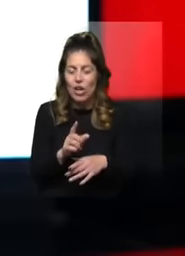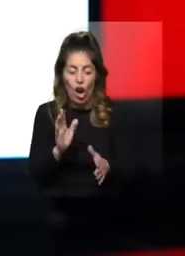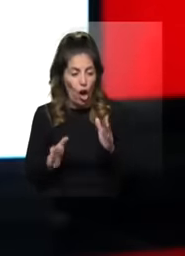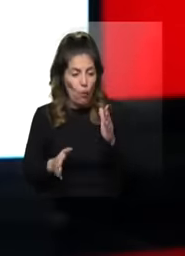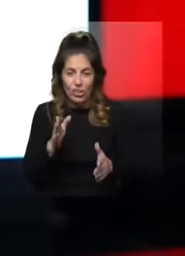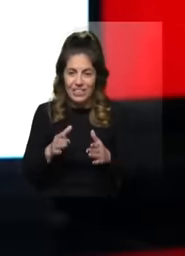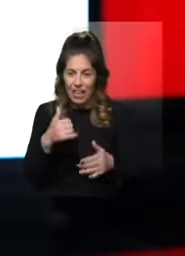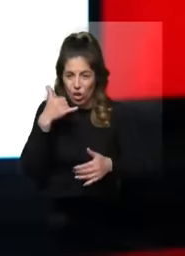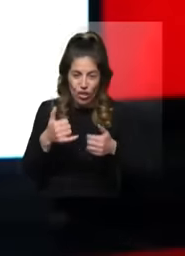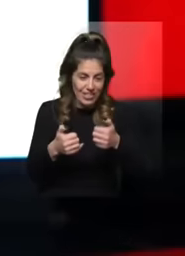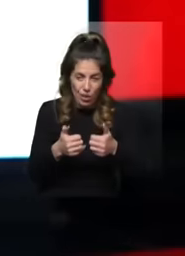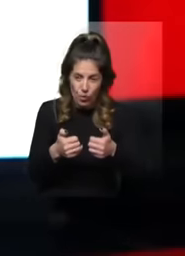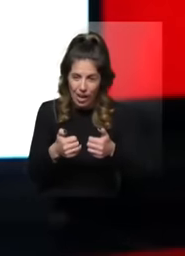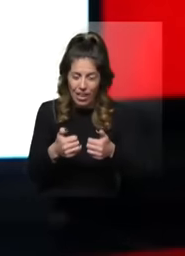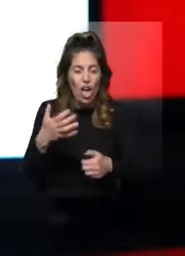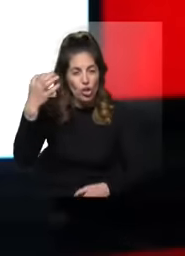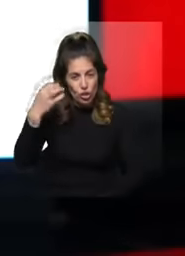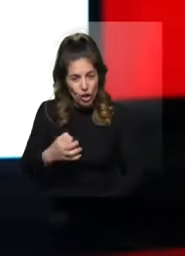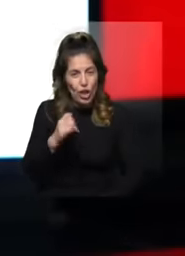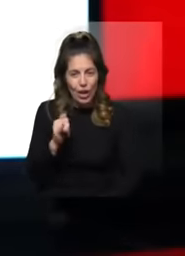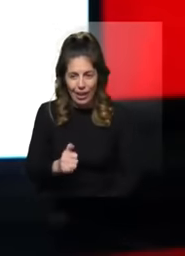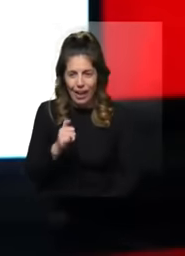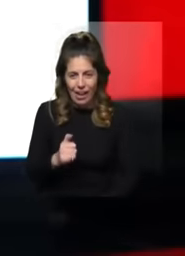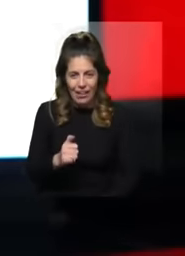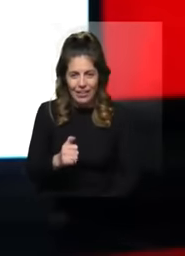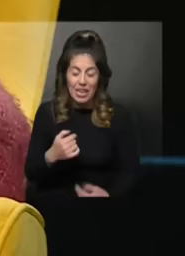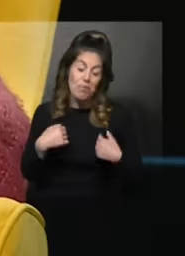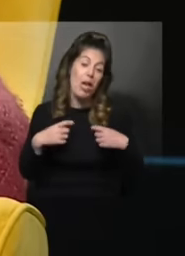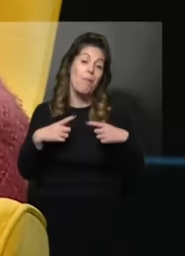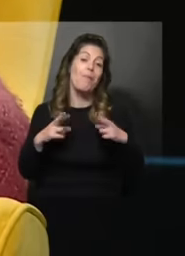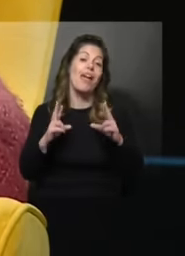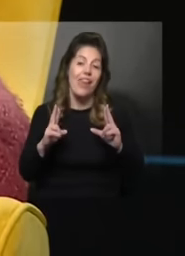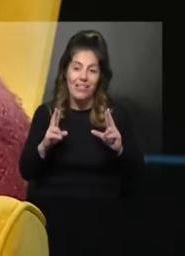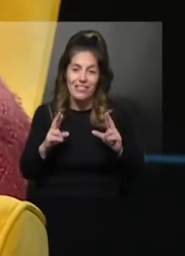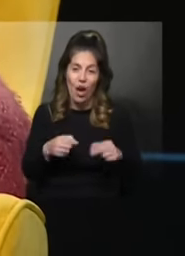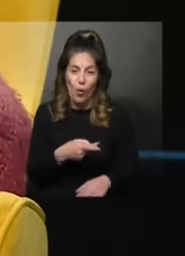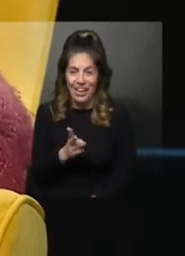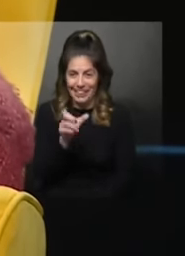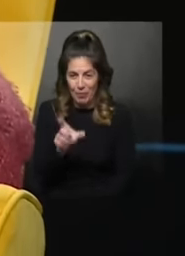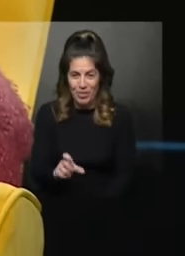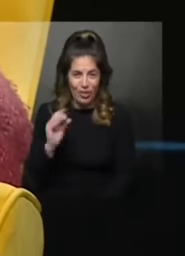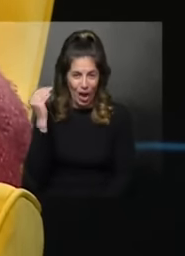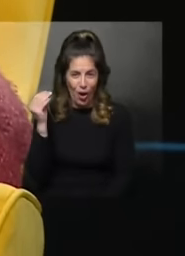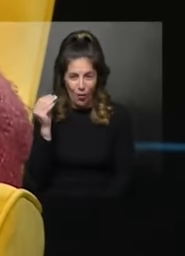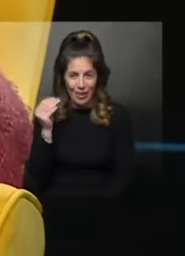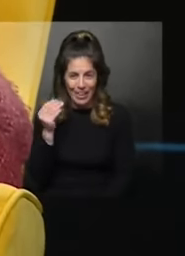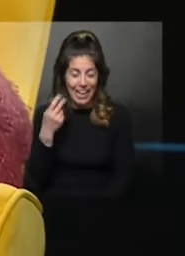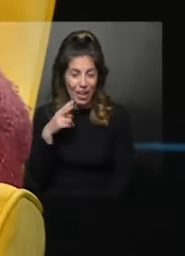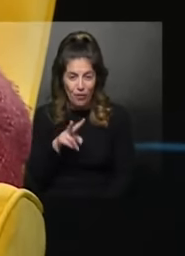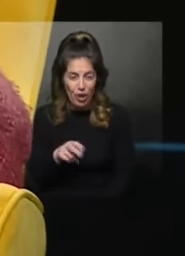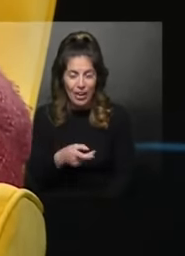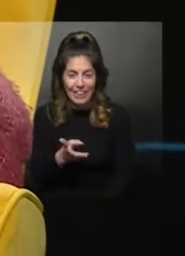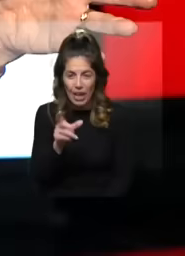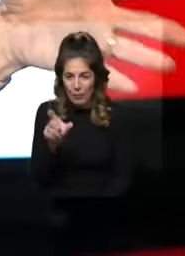robotizados con el celular, yo creo que hay, y es mi esperanza, una cantidad de gente joven, es que los veo, hay una